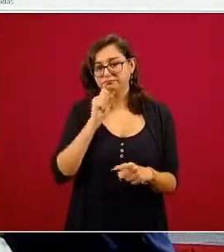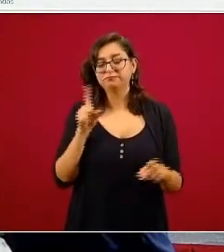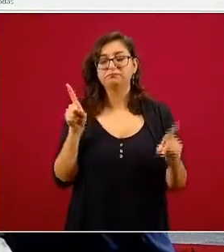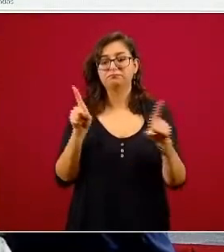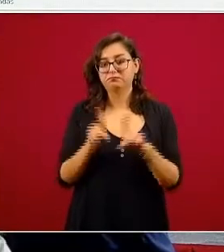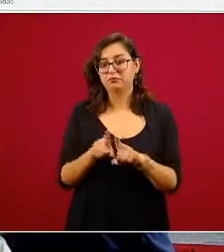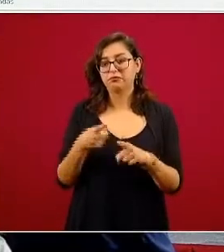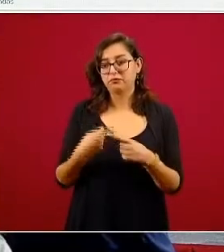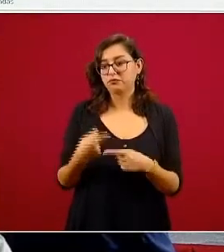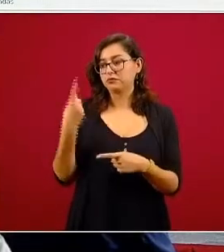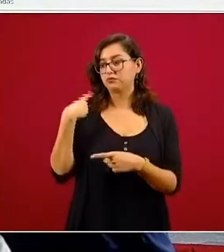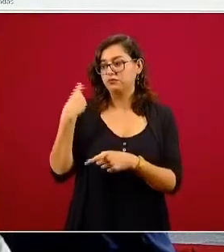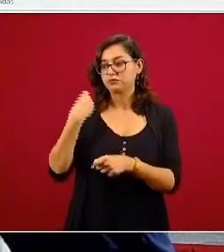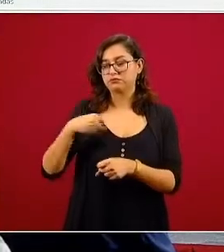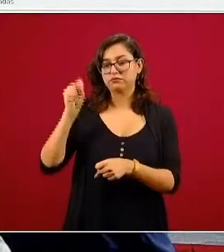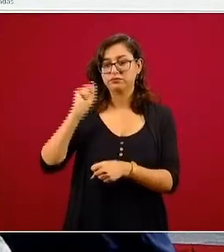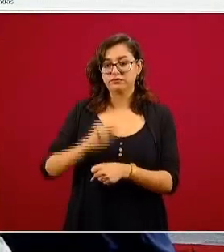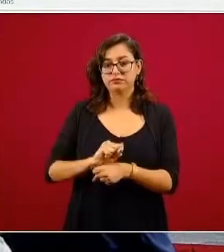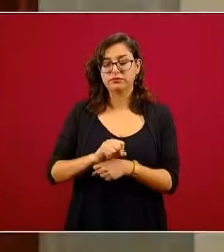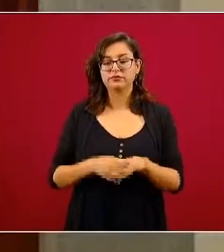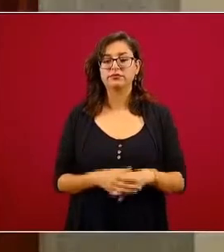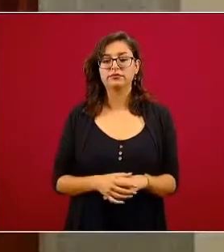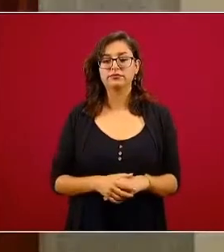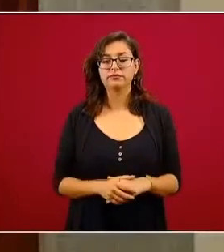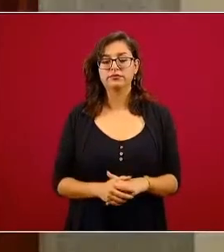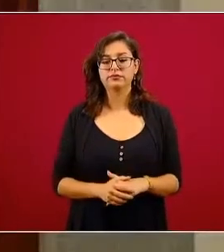cual cerramos la semana pasada. Veamos la siguiente.